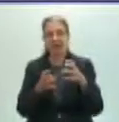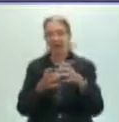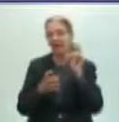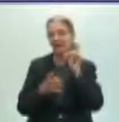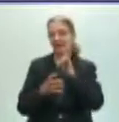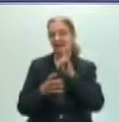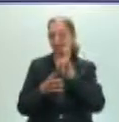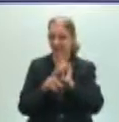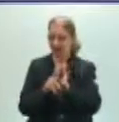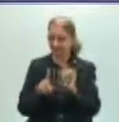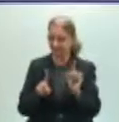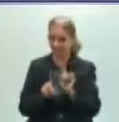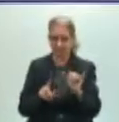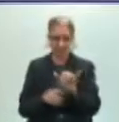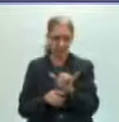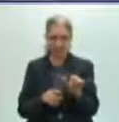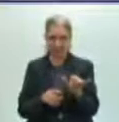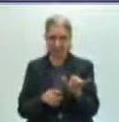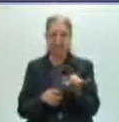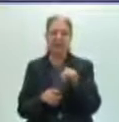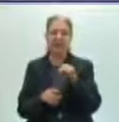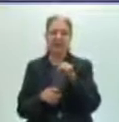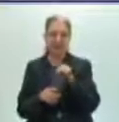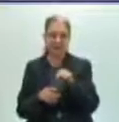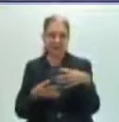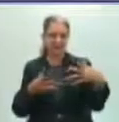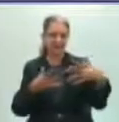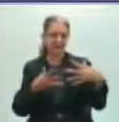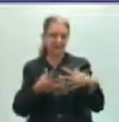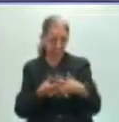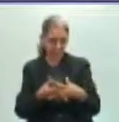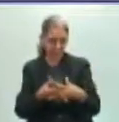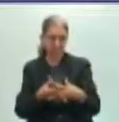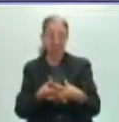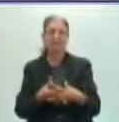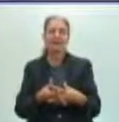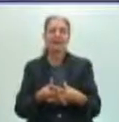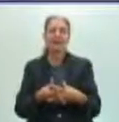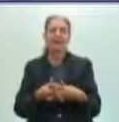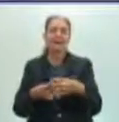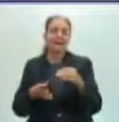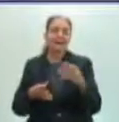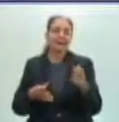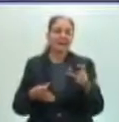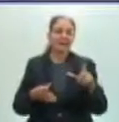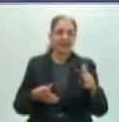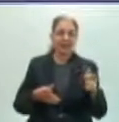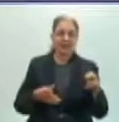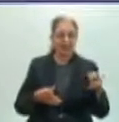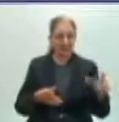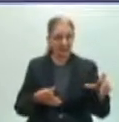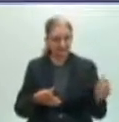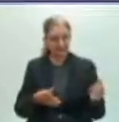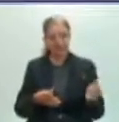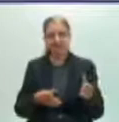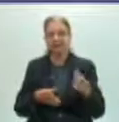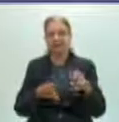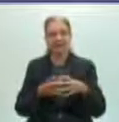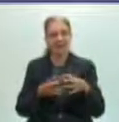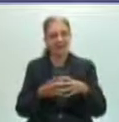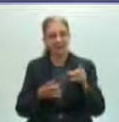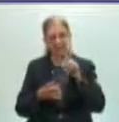entre la cantidad de hectáreas destinadas a la siembra de malanga y a la siembra de calabaza.